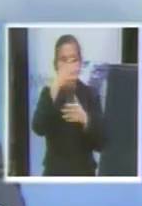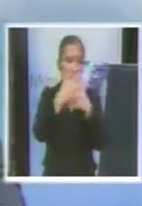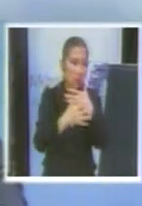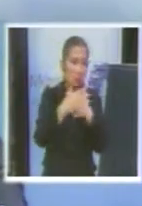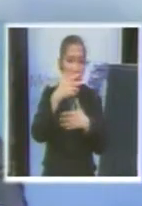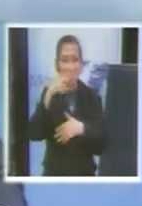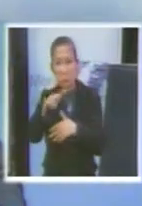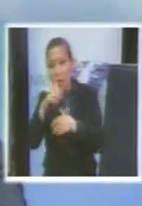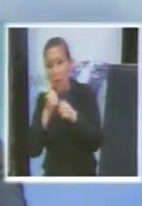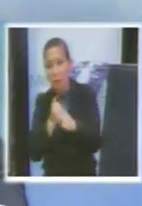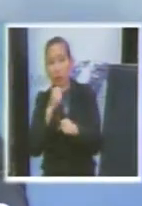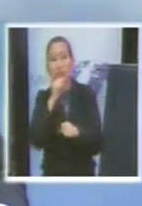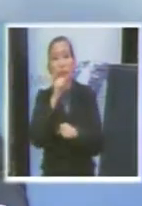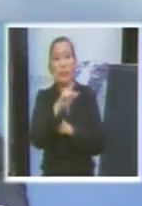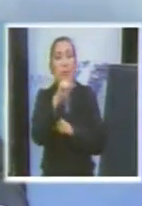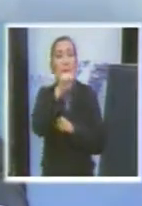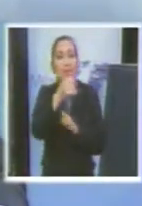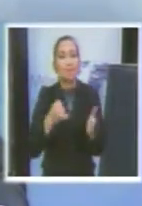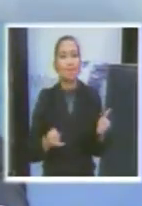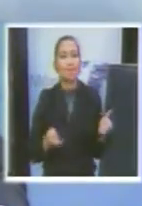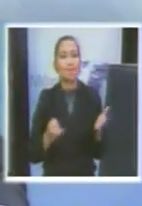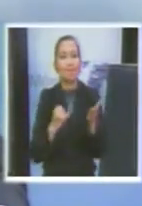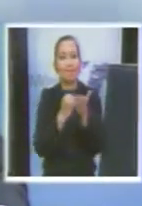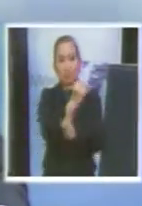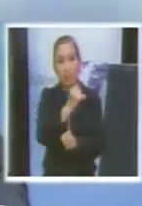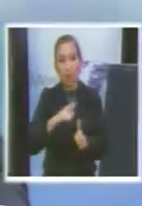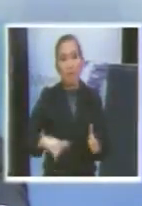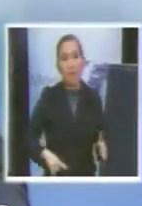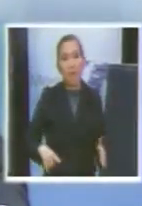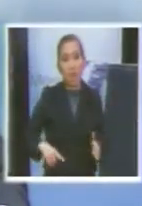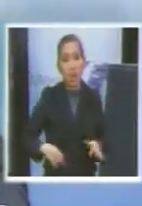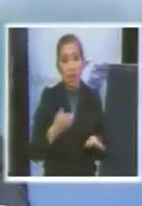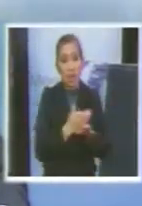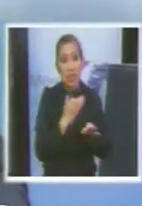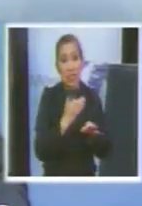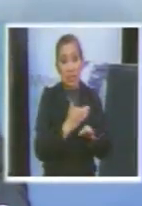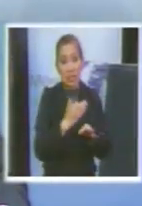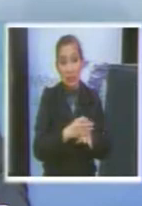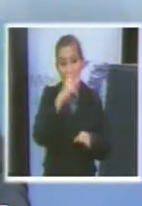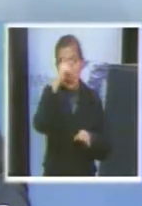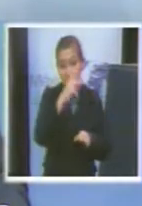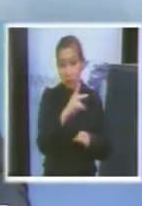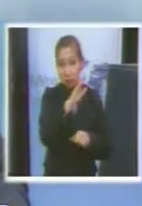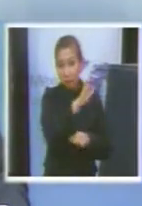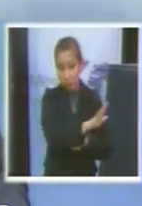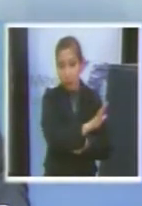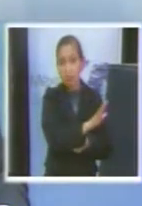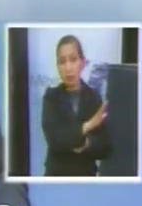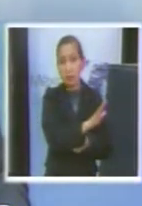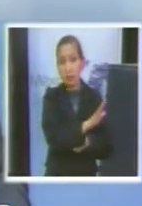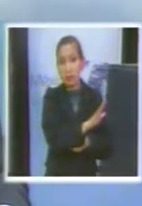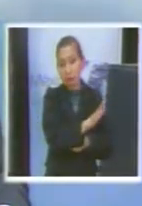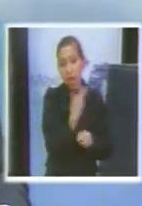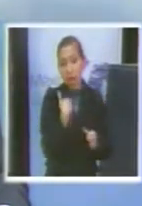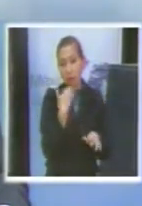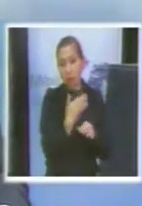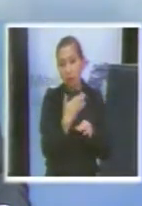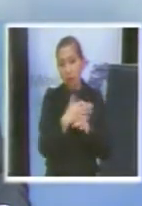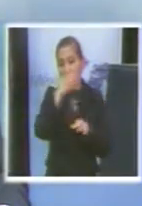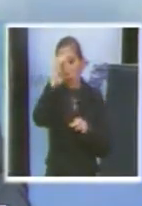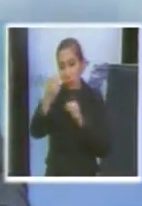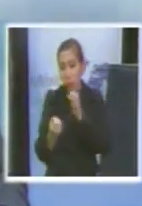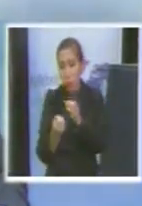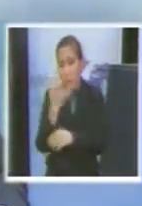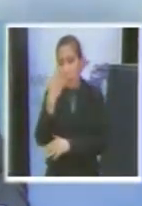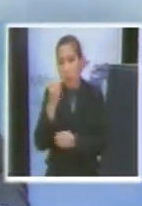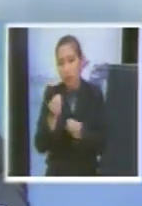18 años, sino sobre todo la decisión del gobierno actual, del gobierno de la República de México, de actualizar el acuerdo,